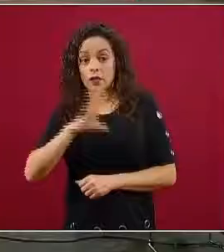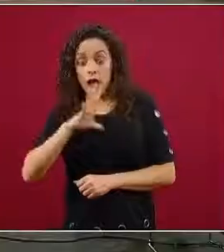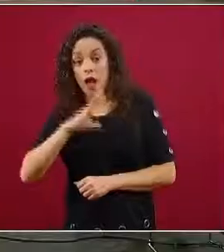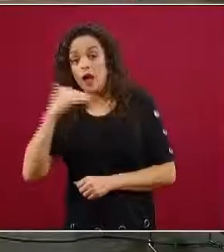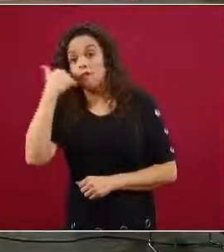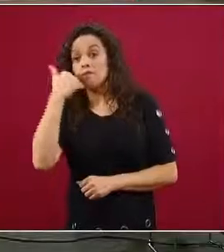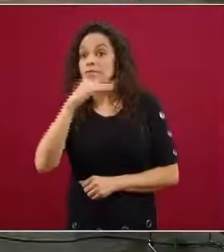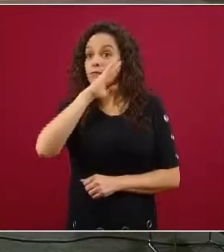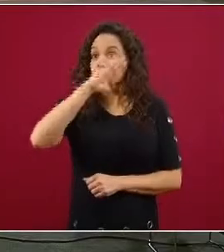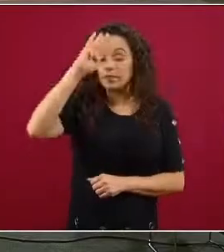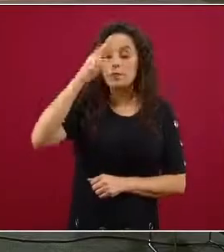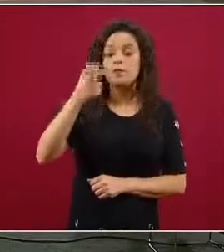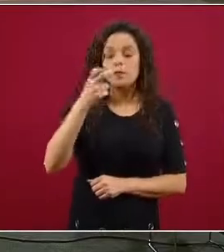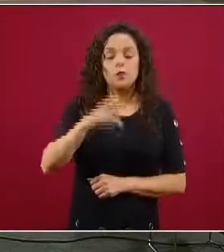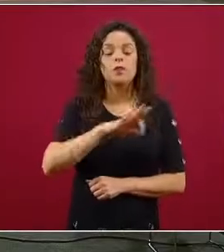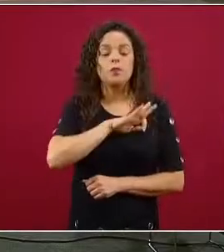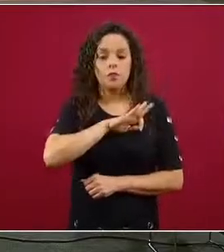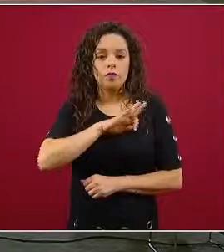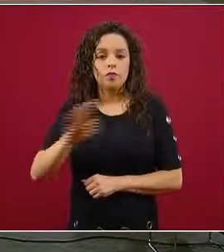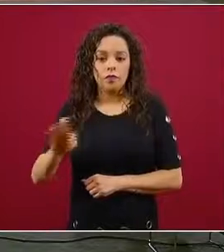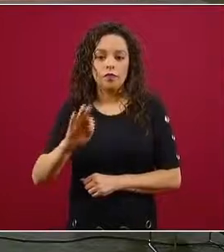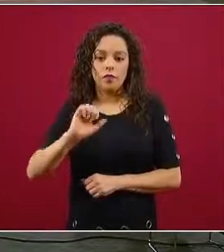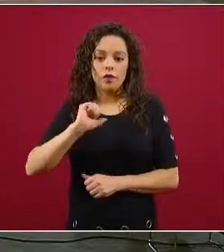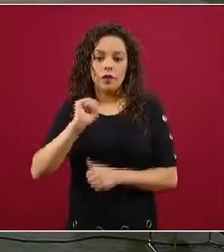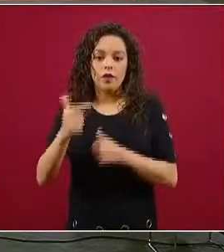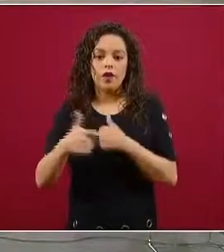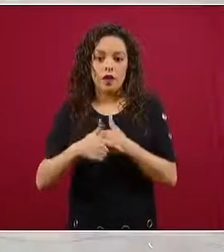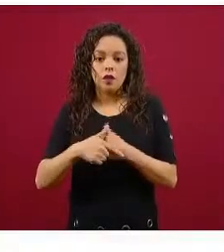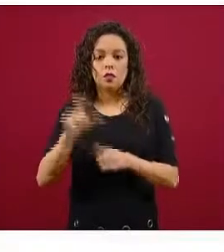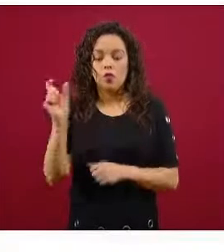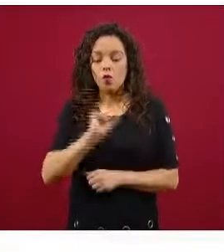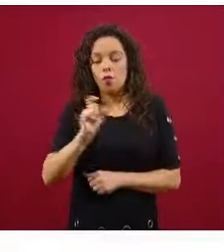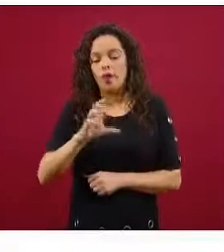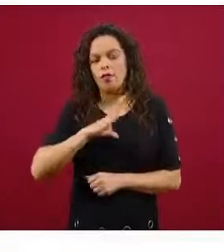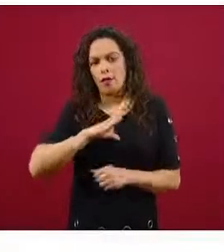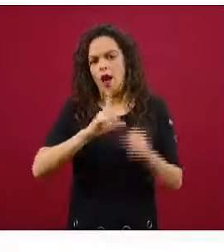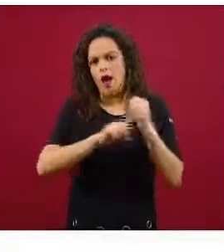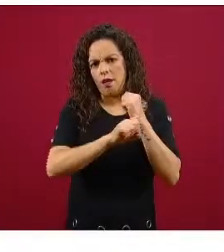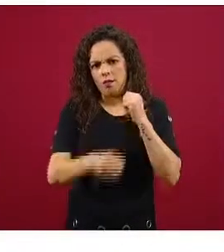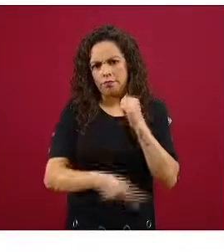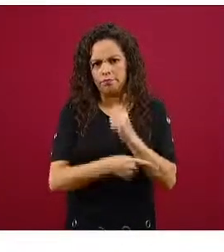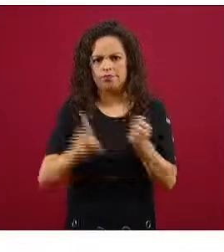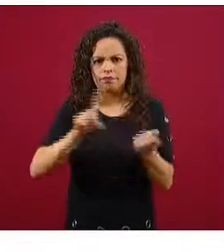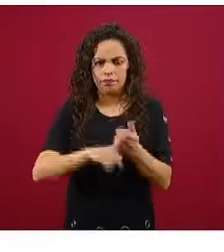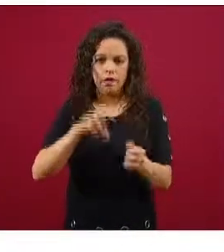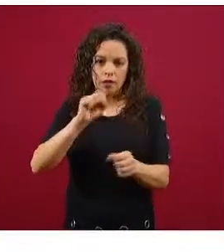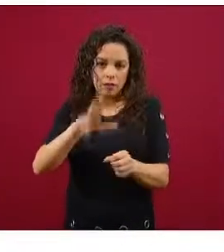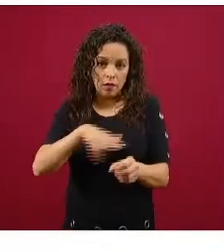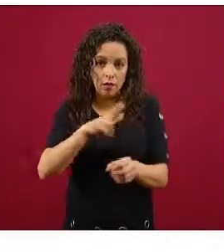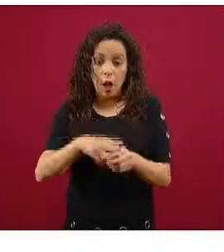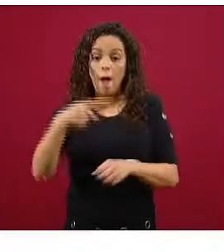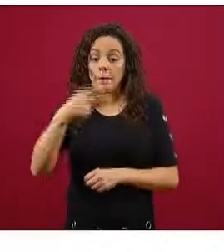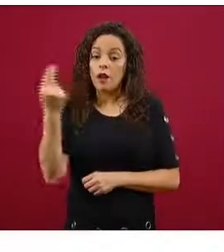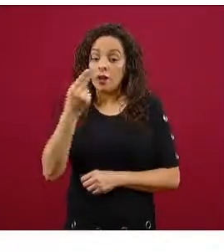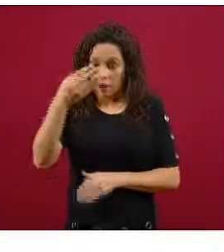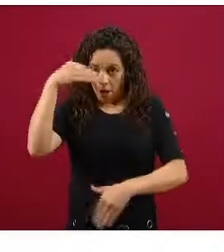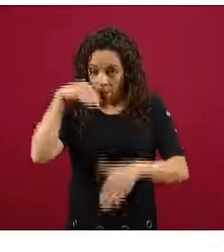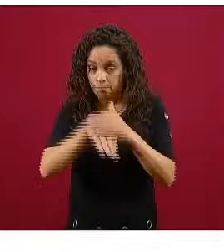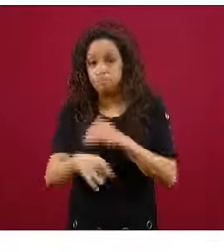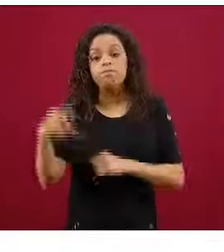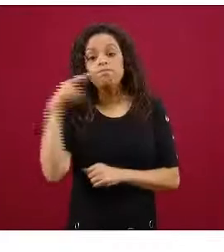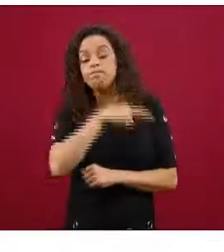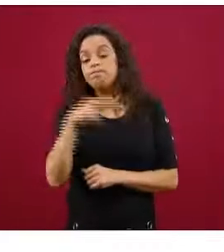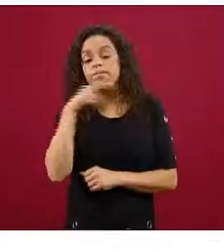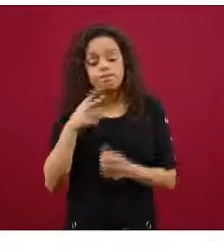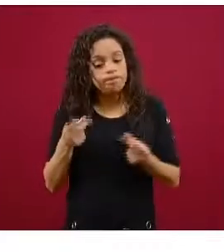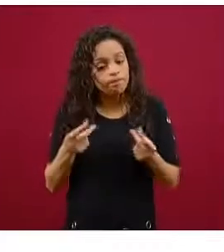complicaciones obstétricas que se pueden presentar durante el transcurso del embarazo y que requieren atención inmediata. Esto quiere decir